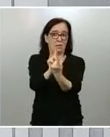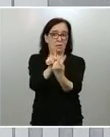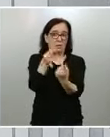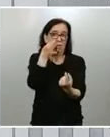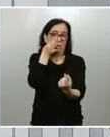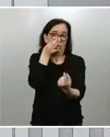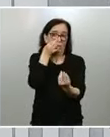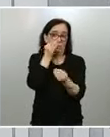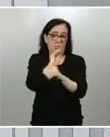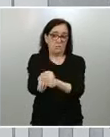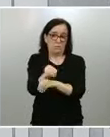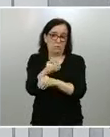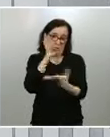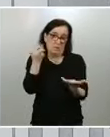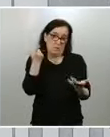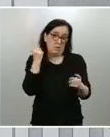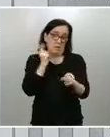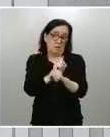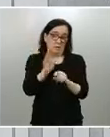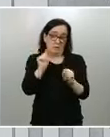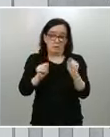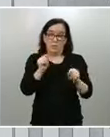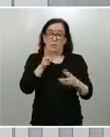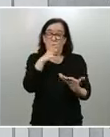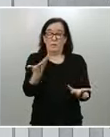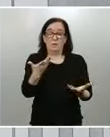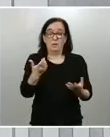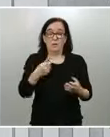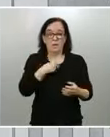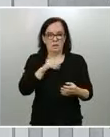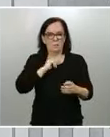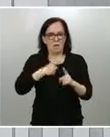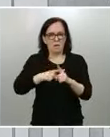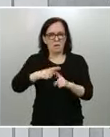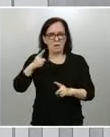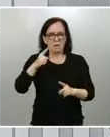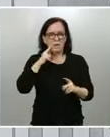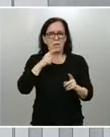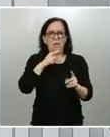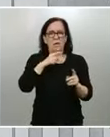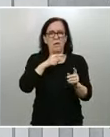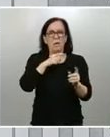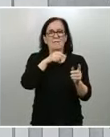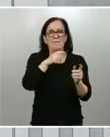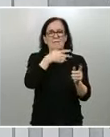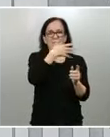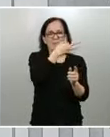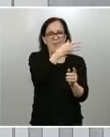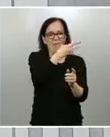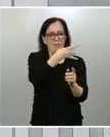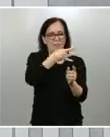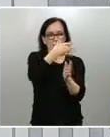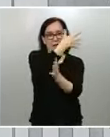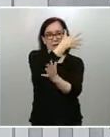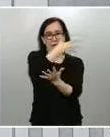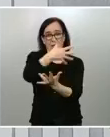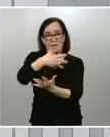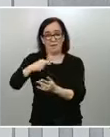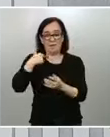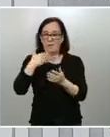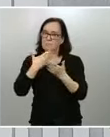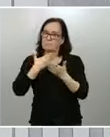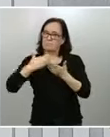color hábito en español en otra salta insisto que es una tasa acumulada insisto que incluye a todas aquellas personas que han sido apartadas de la